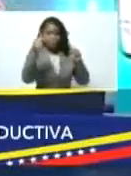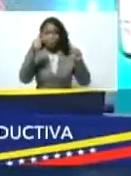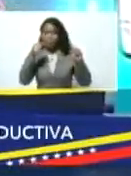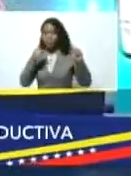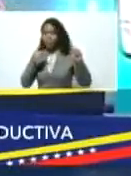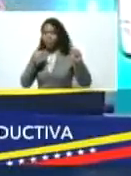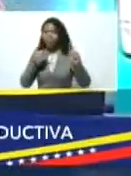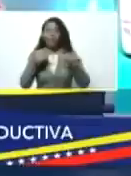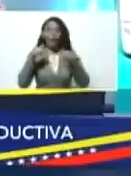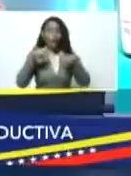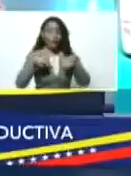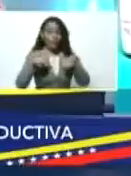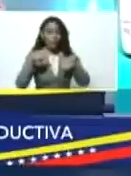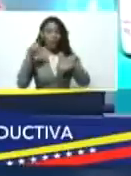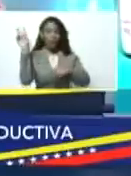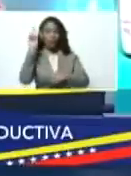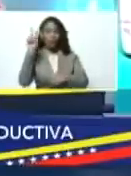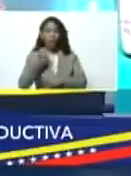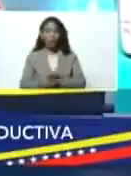nosotros necesitamos